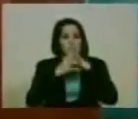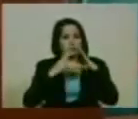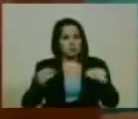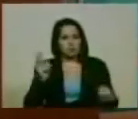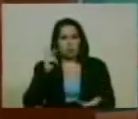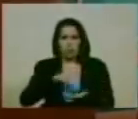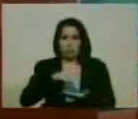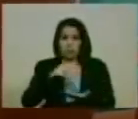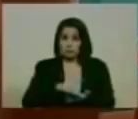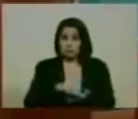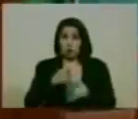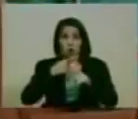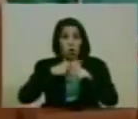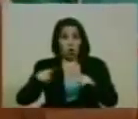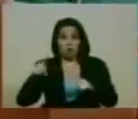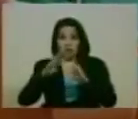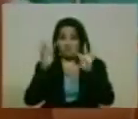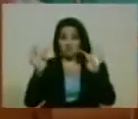No hay otra.